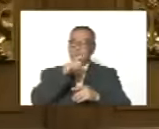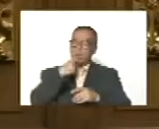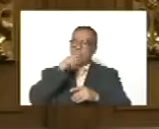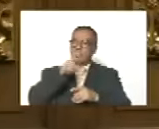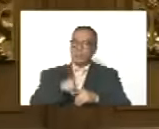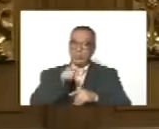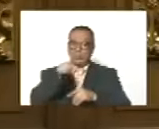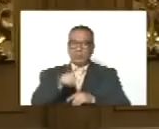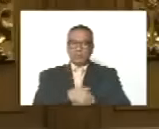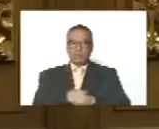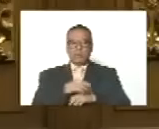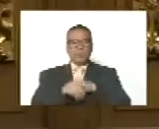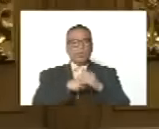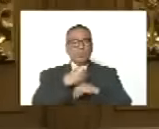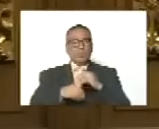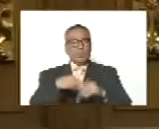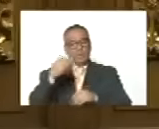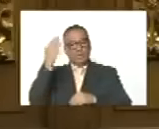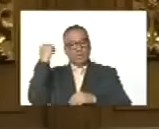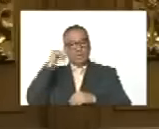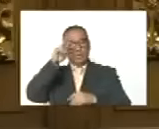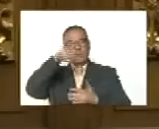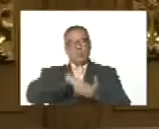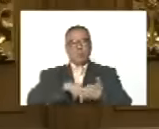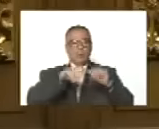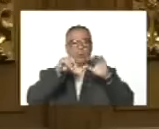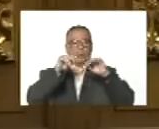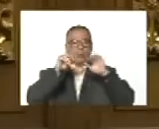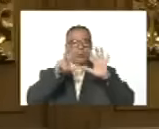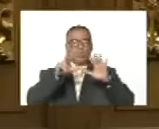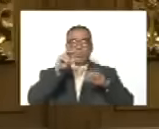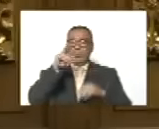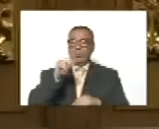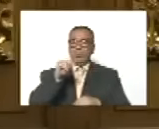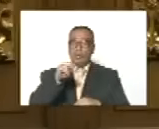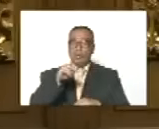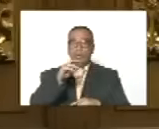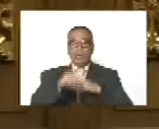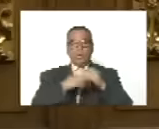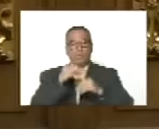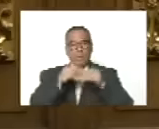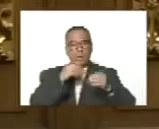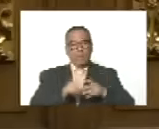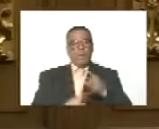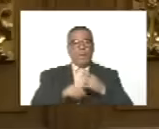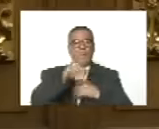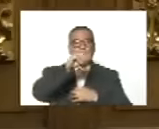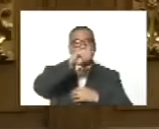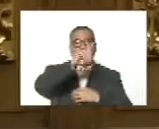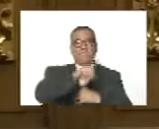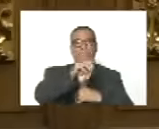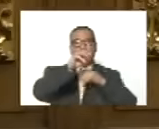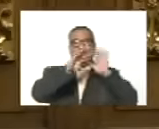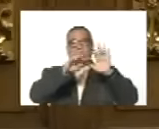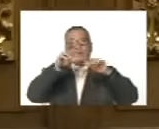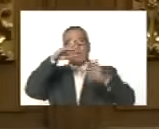de allá de data del 2008. No, estamos hablando de más de